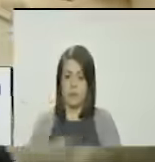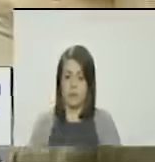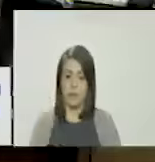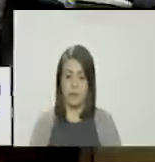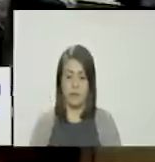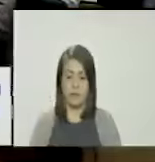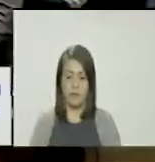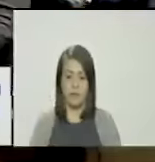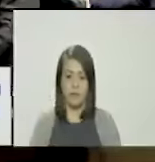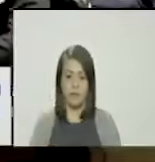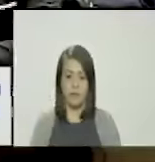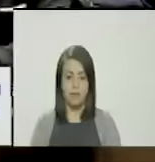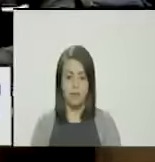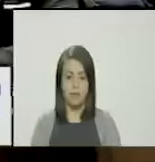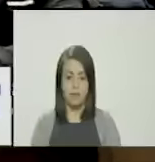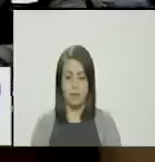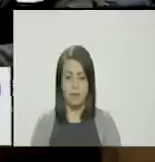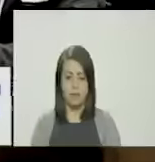2024-2025.